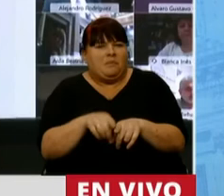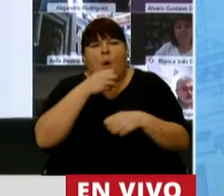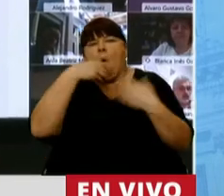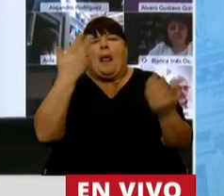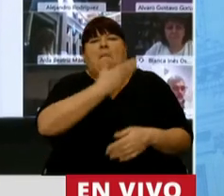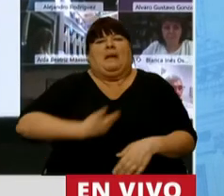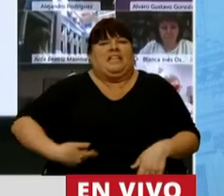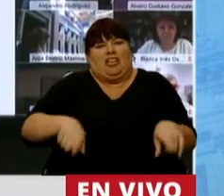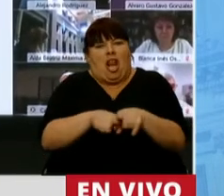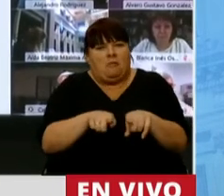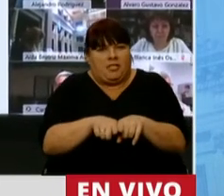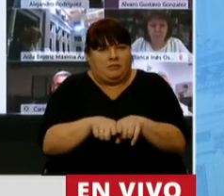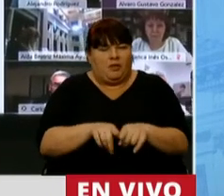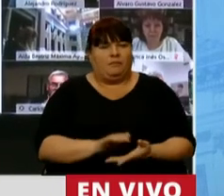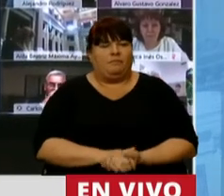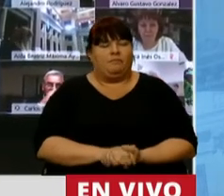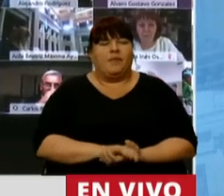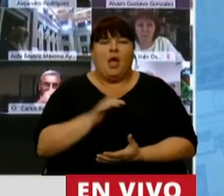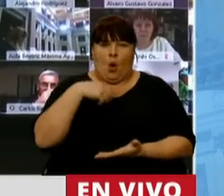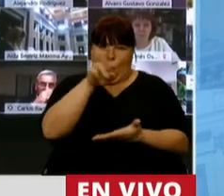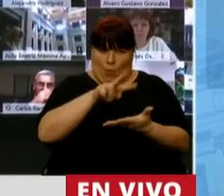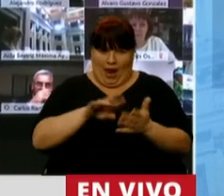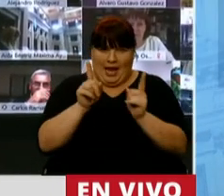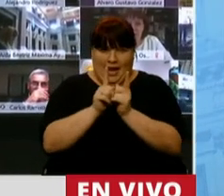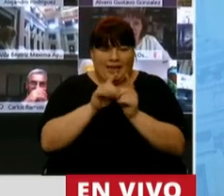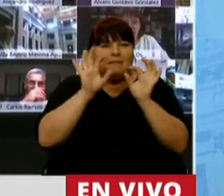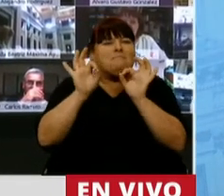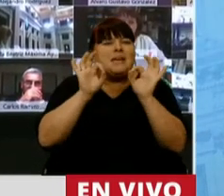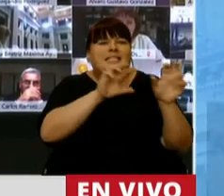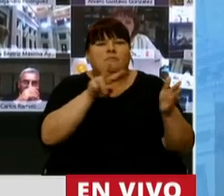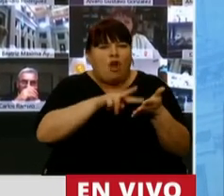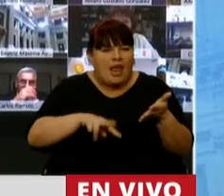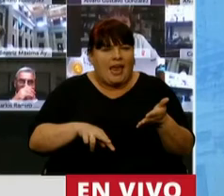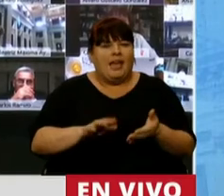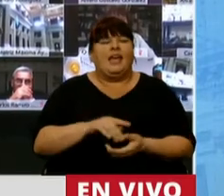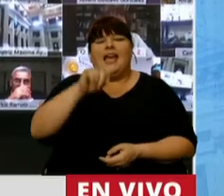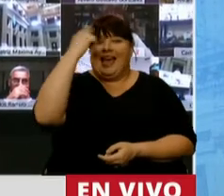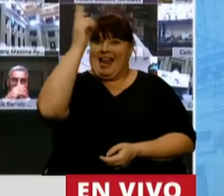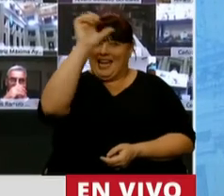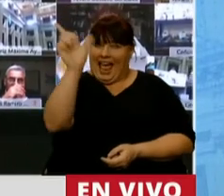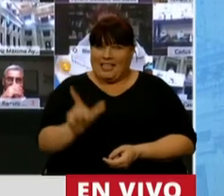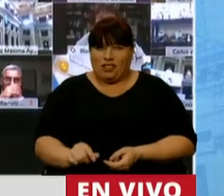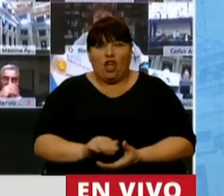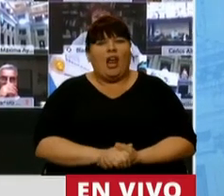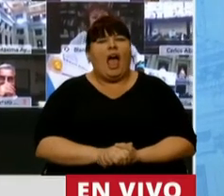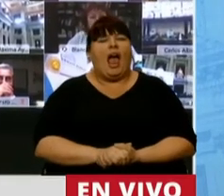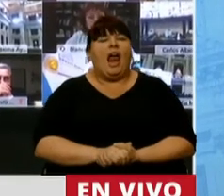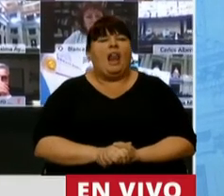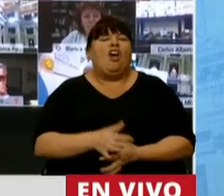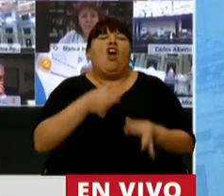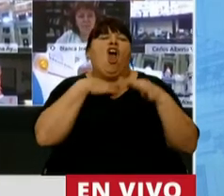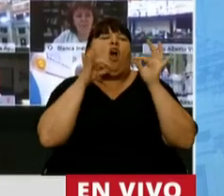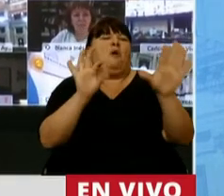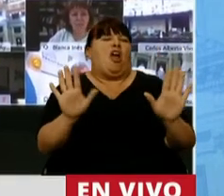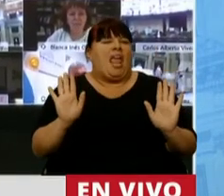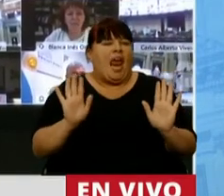cualquier presidente. Déjeme leerle, señora presidenta, textualmente decía, a nivel nacional, hace lo que te